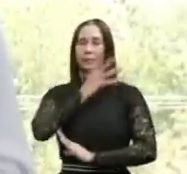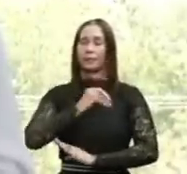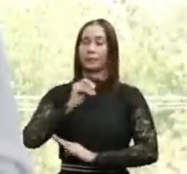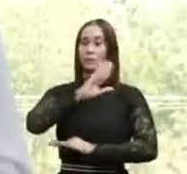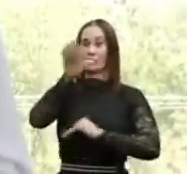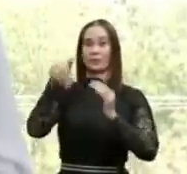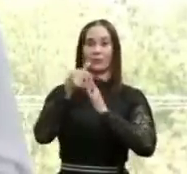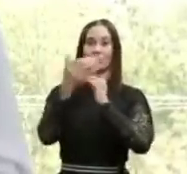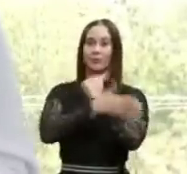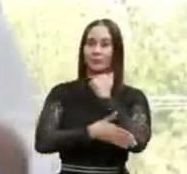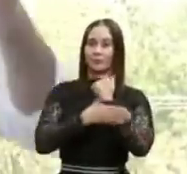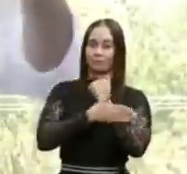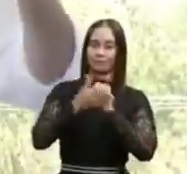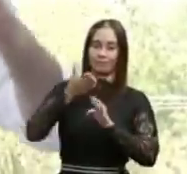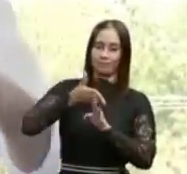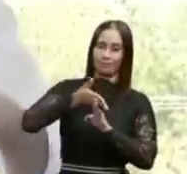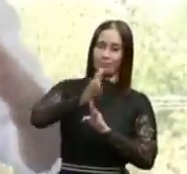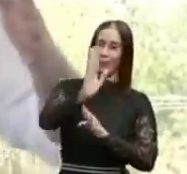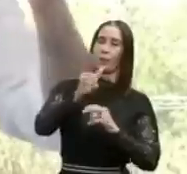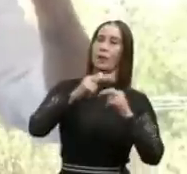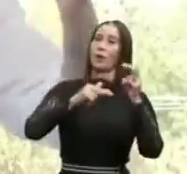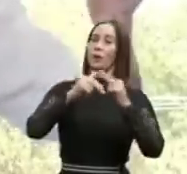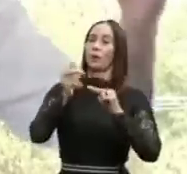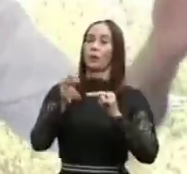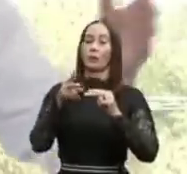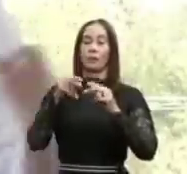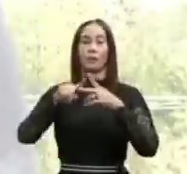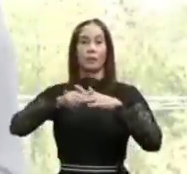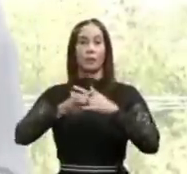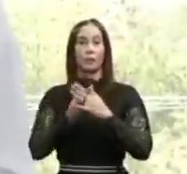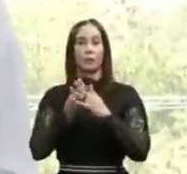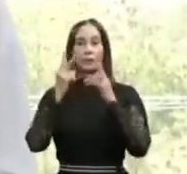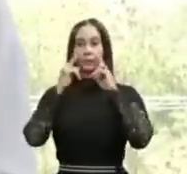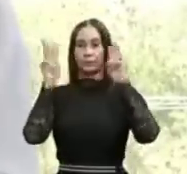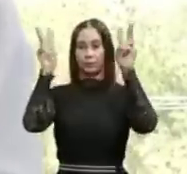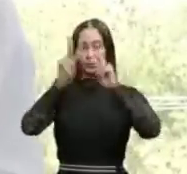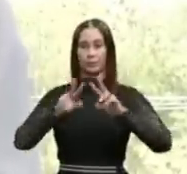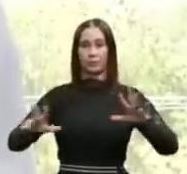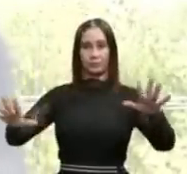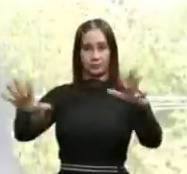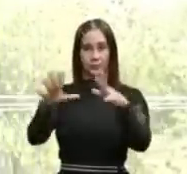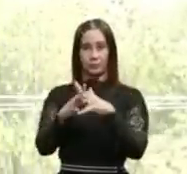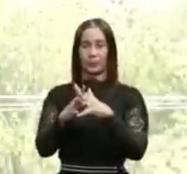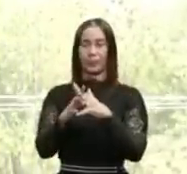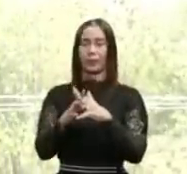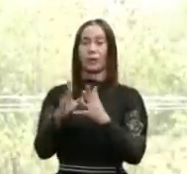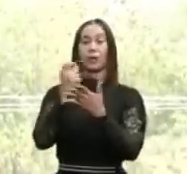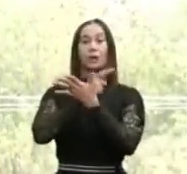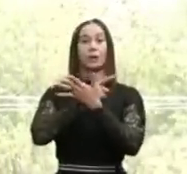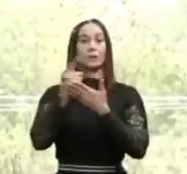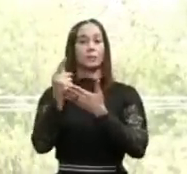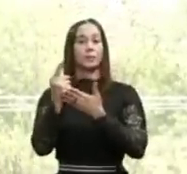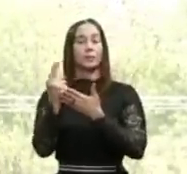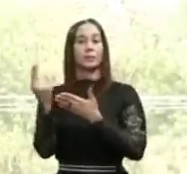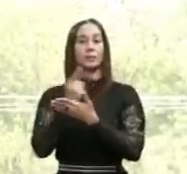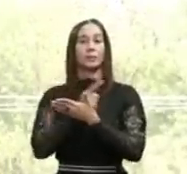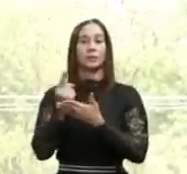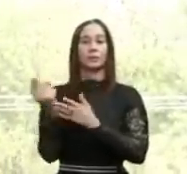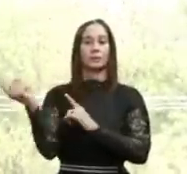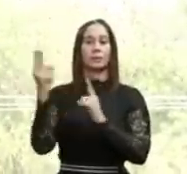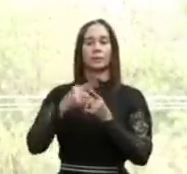país, donde vamos también a inaugurar varios miradores, donde la semana que viene vamos